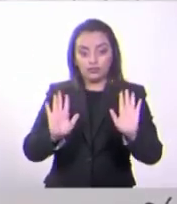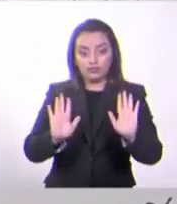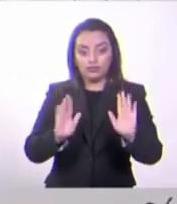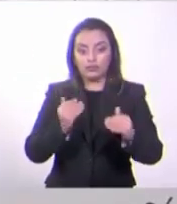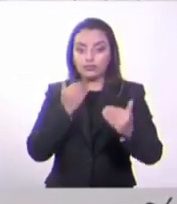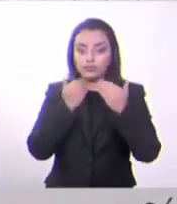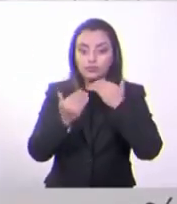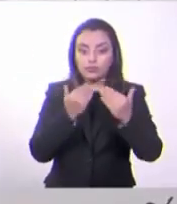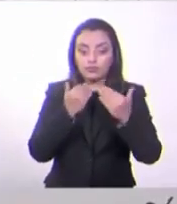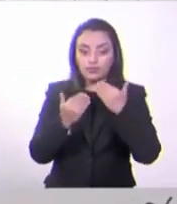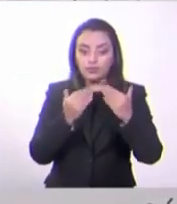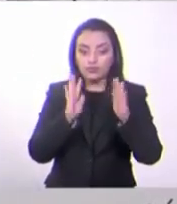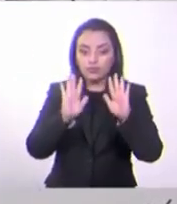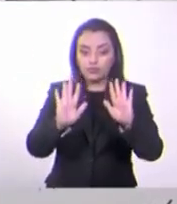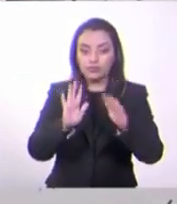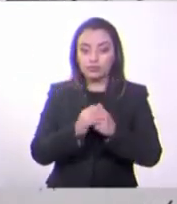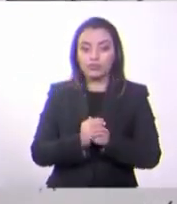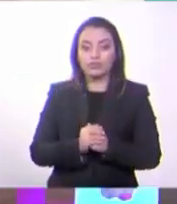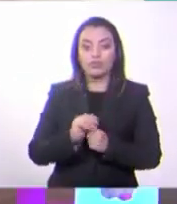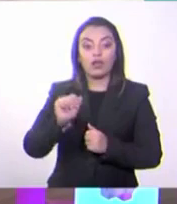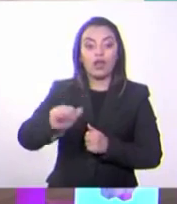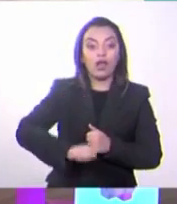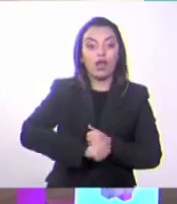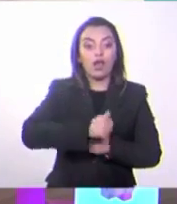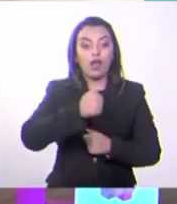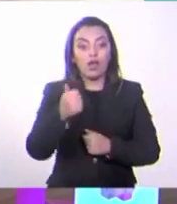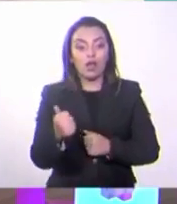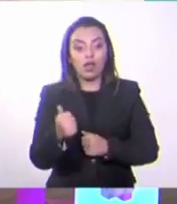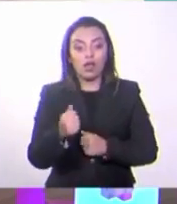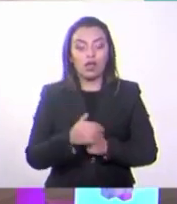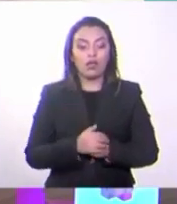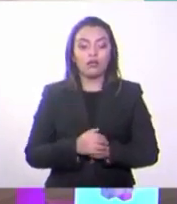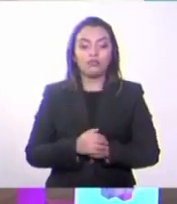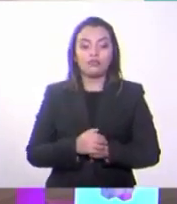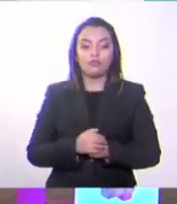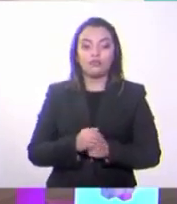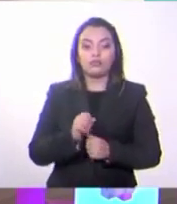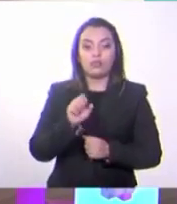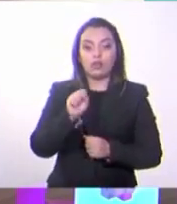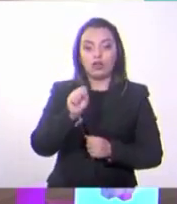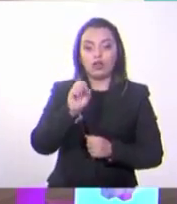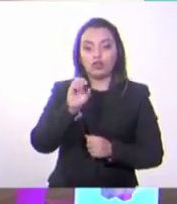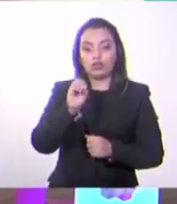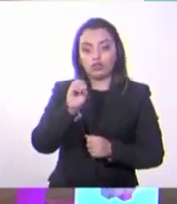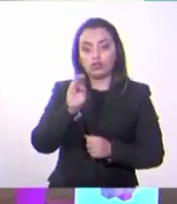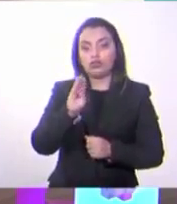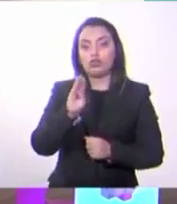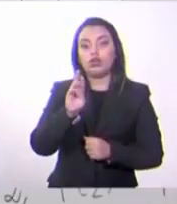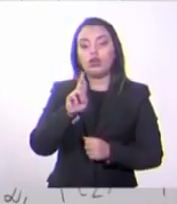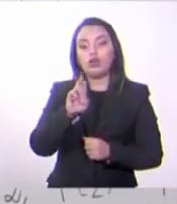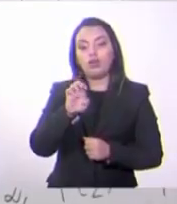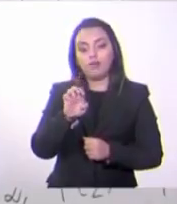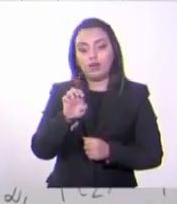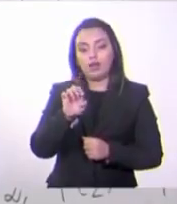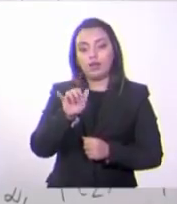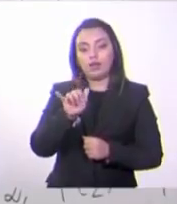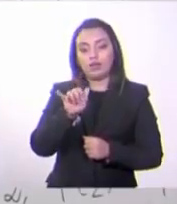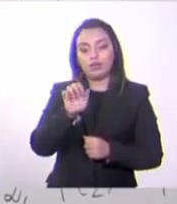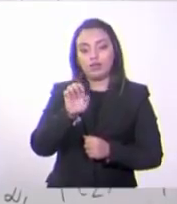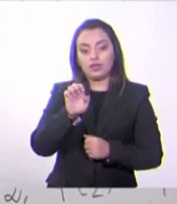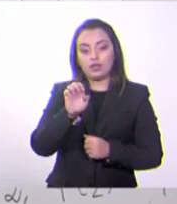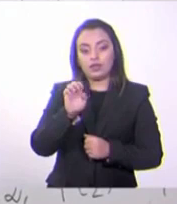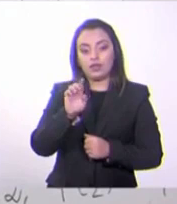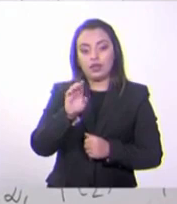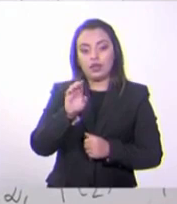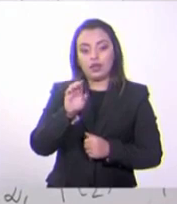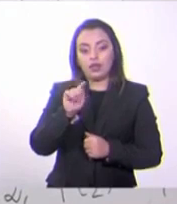para introducirte el Ajá. otro concepto que anotamos aquí sobre inyectiva. Ah, de acuerdo, sí, sí. Esto tiene que ver con cómo